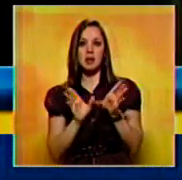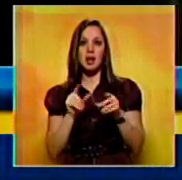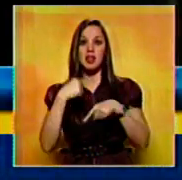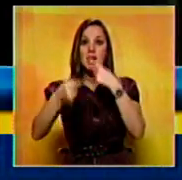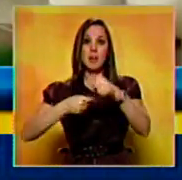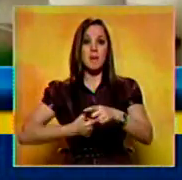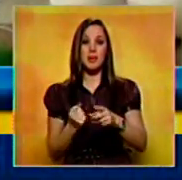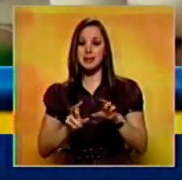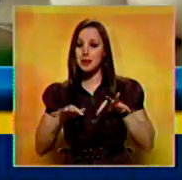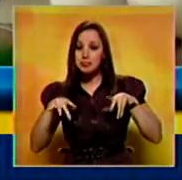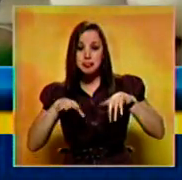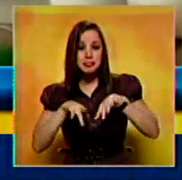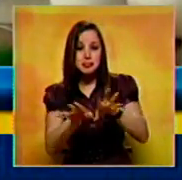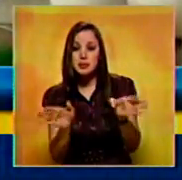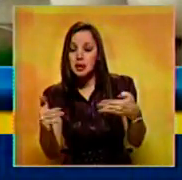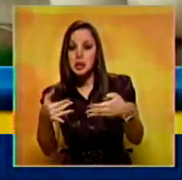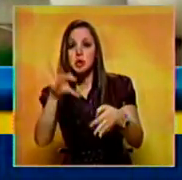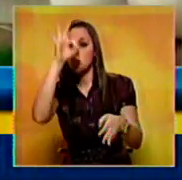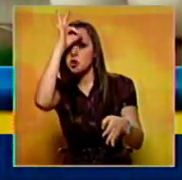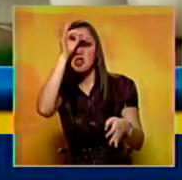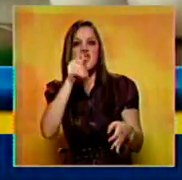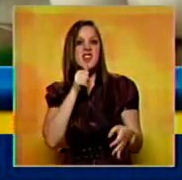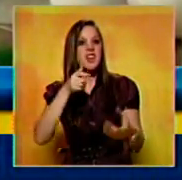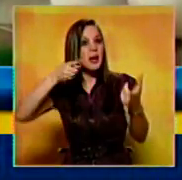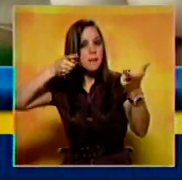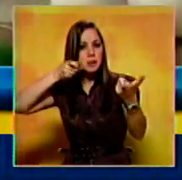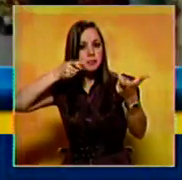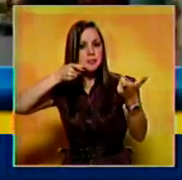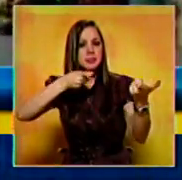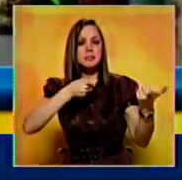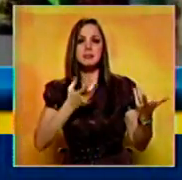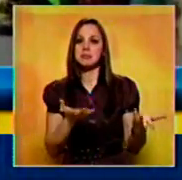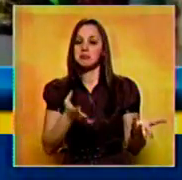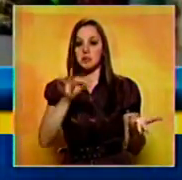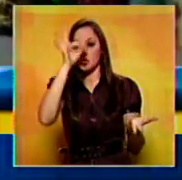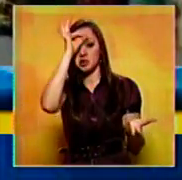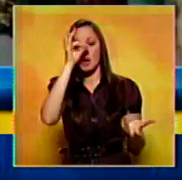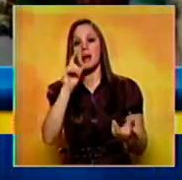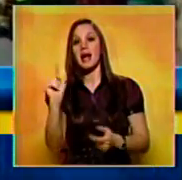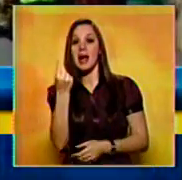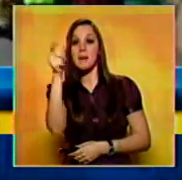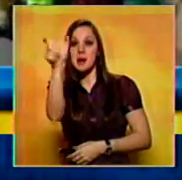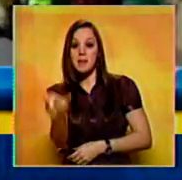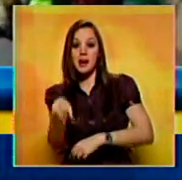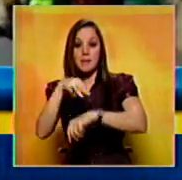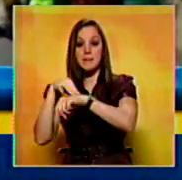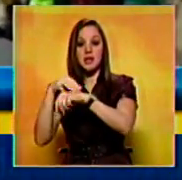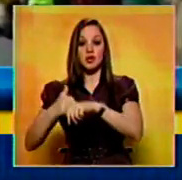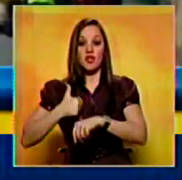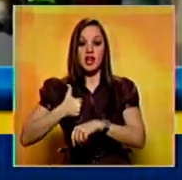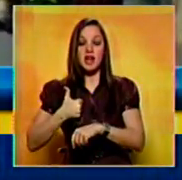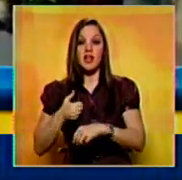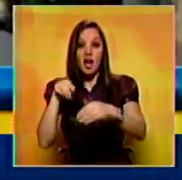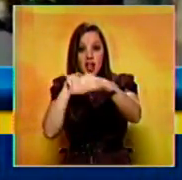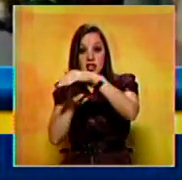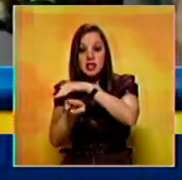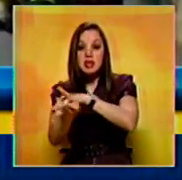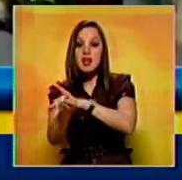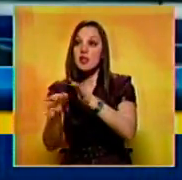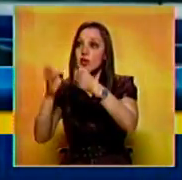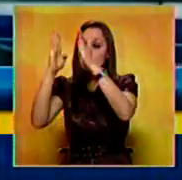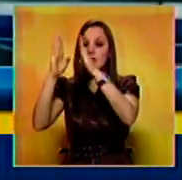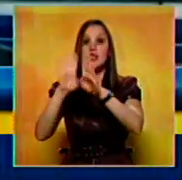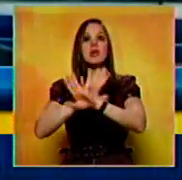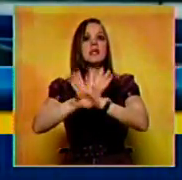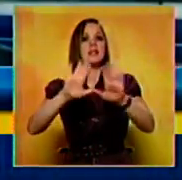seguridad Se desconoce la identidad y el paradero de los atacantes el Primer Ministro canadiense Stephen Harper quien se encontraba dentro del edificio se